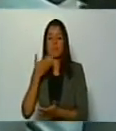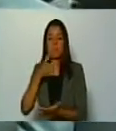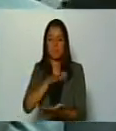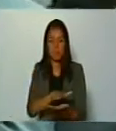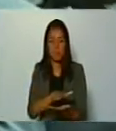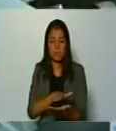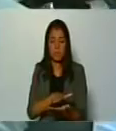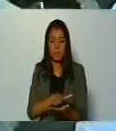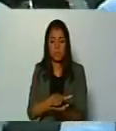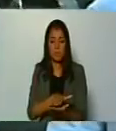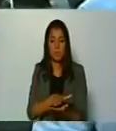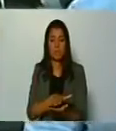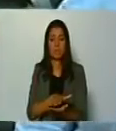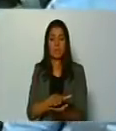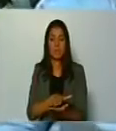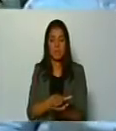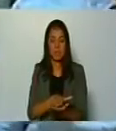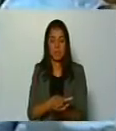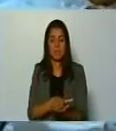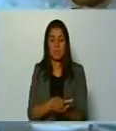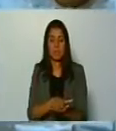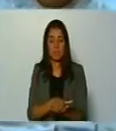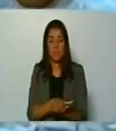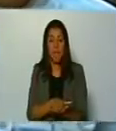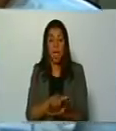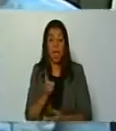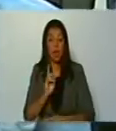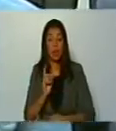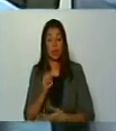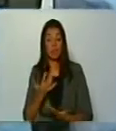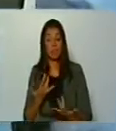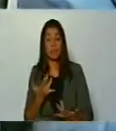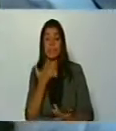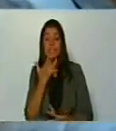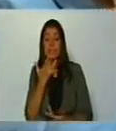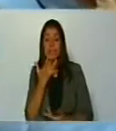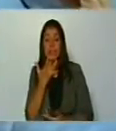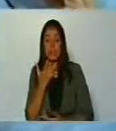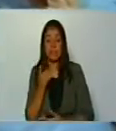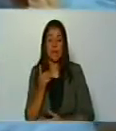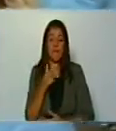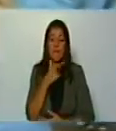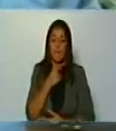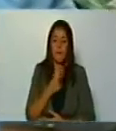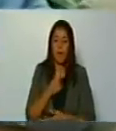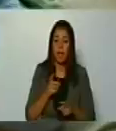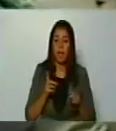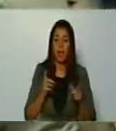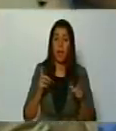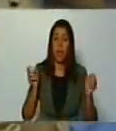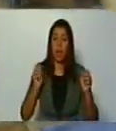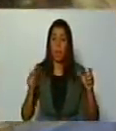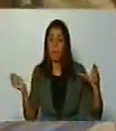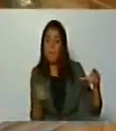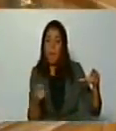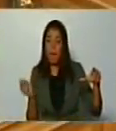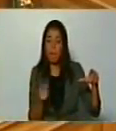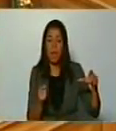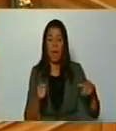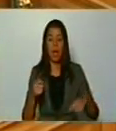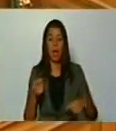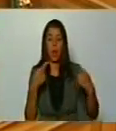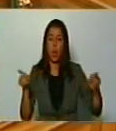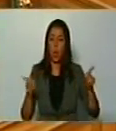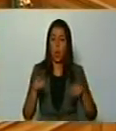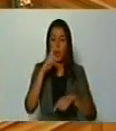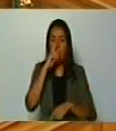¿verdad? O sea que no es que esto era una piñata, un cumpleaños,